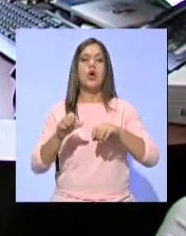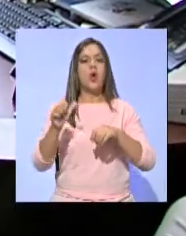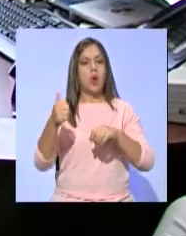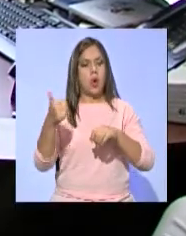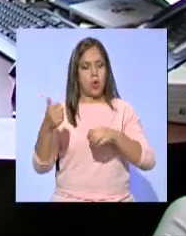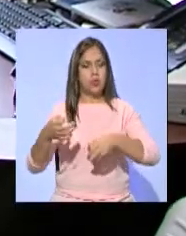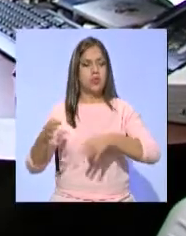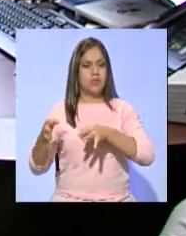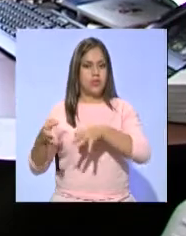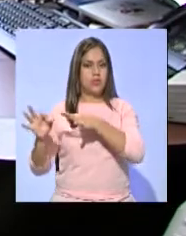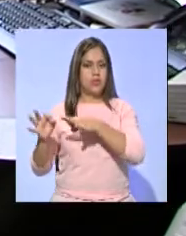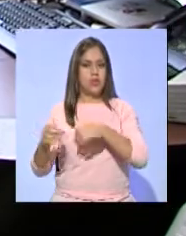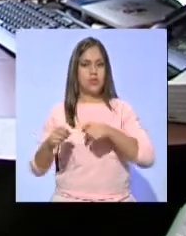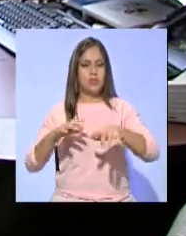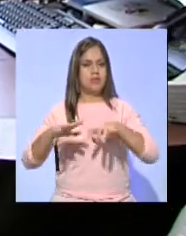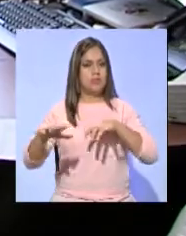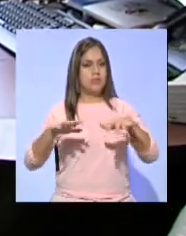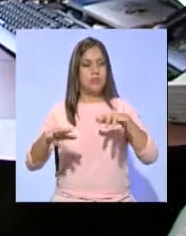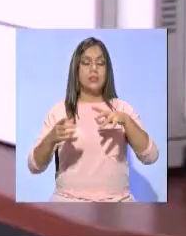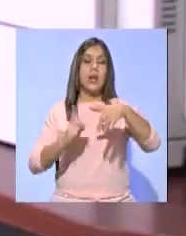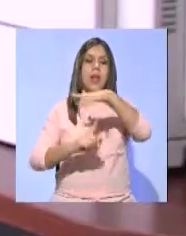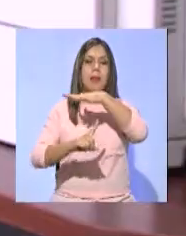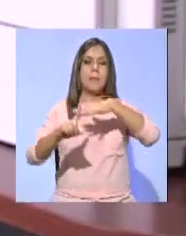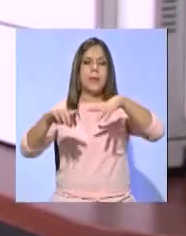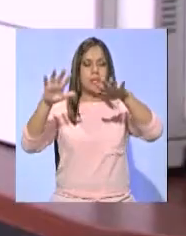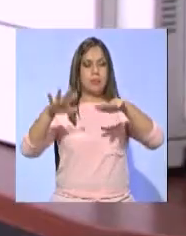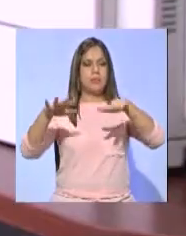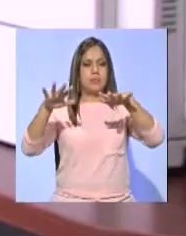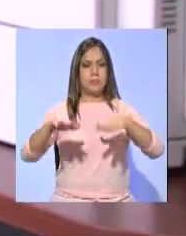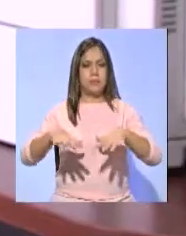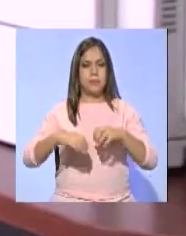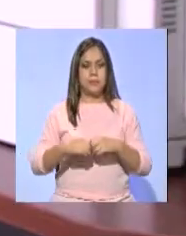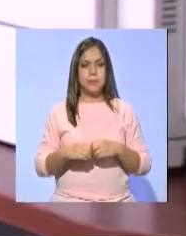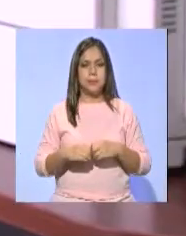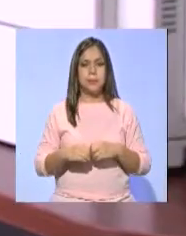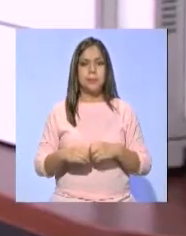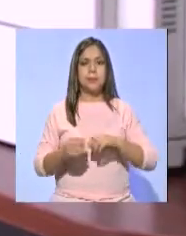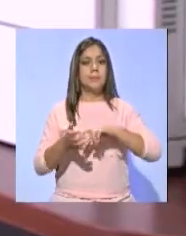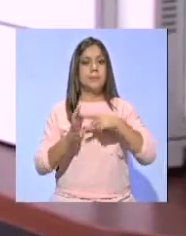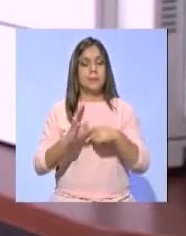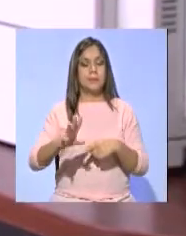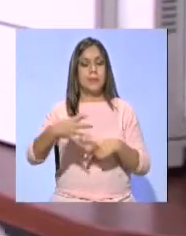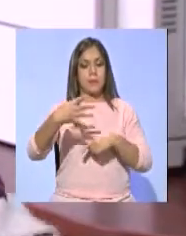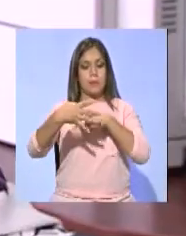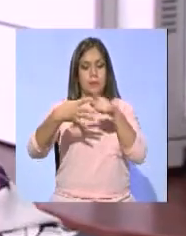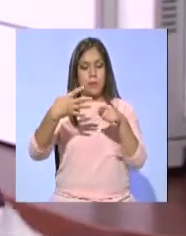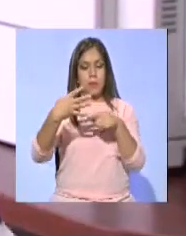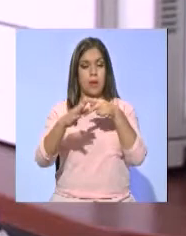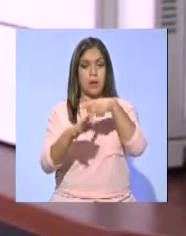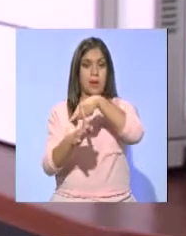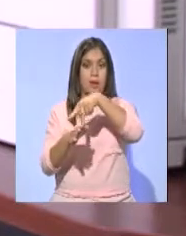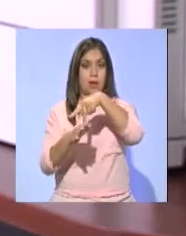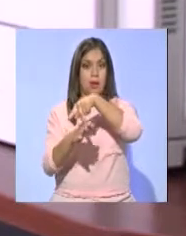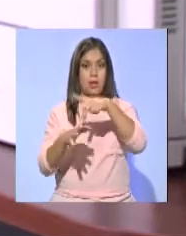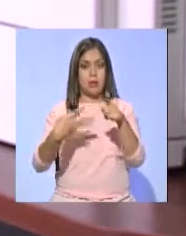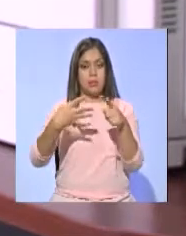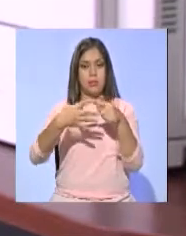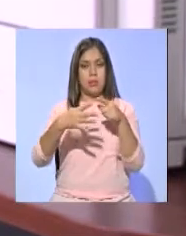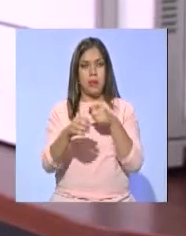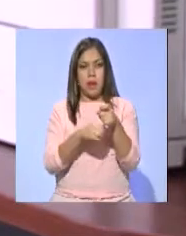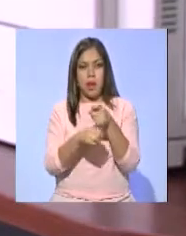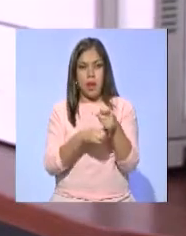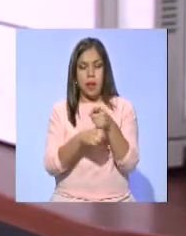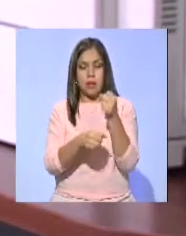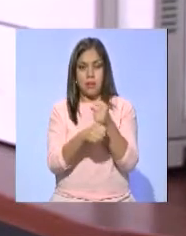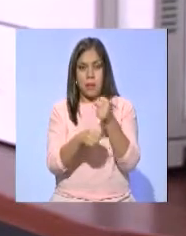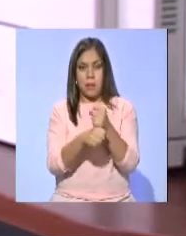otros mecanismos para dinamizar el ambiente. Más bien identificar que puede haber otro tipo de riesgo psicosocial, que no es el acoso laboral,